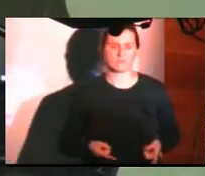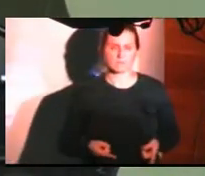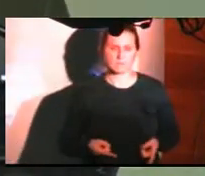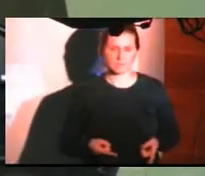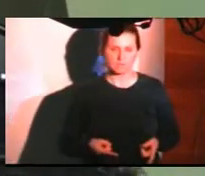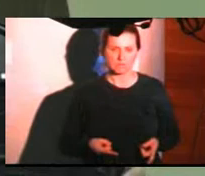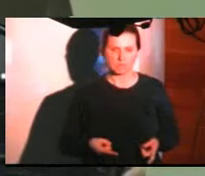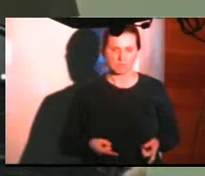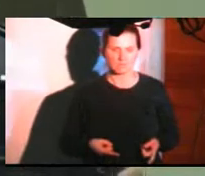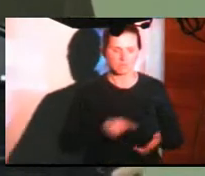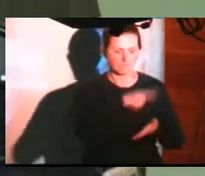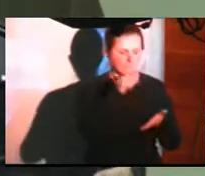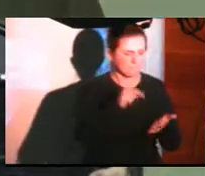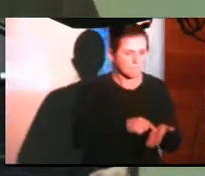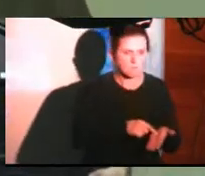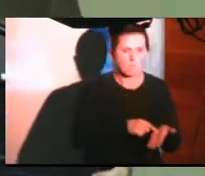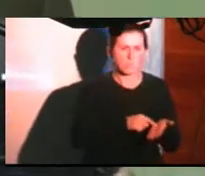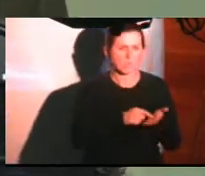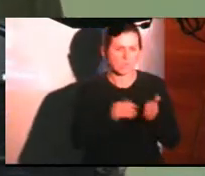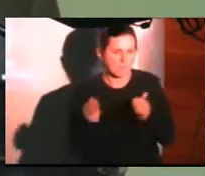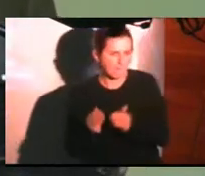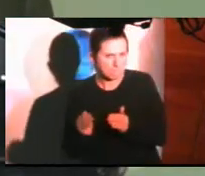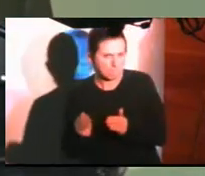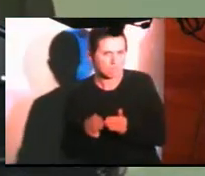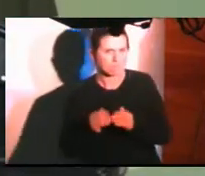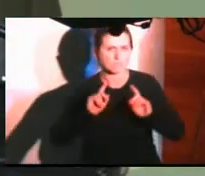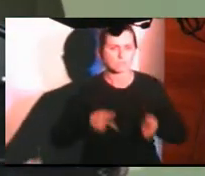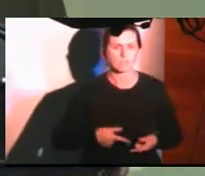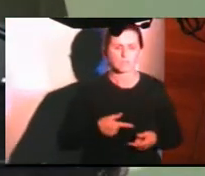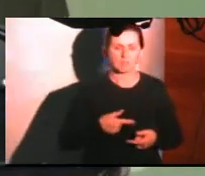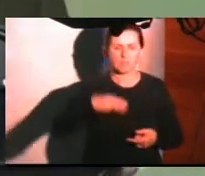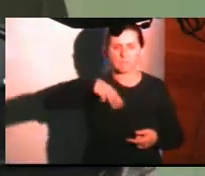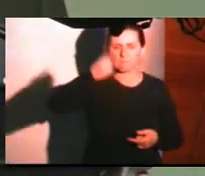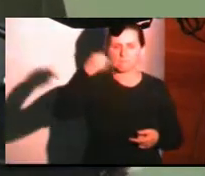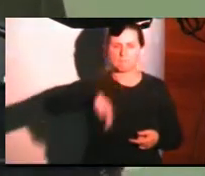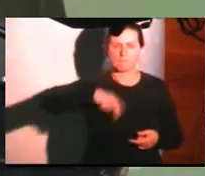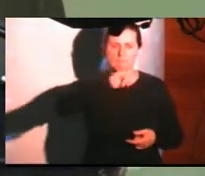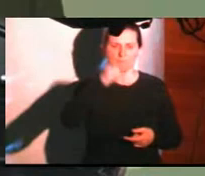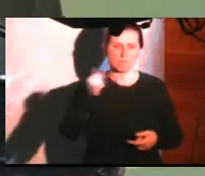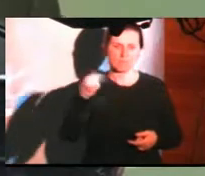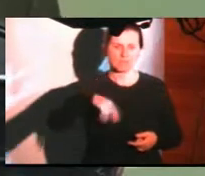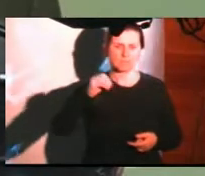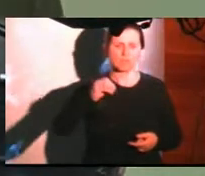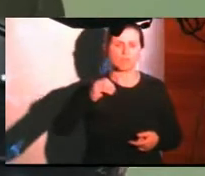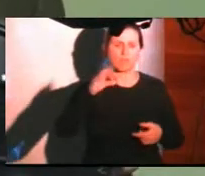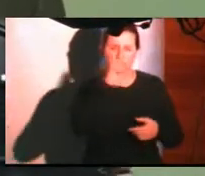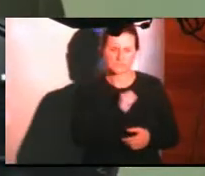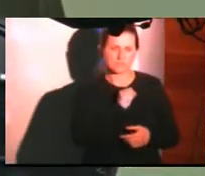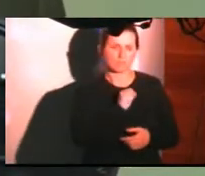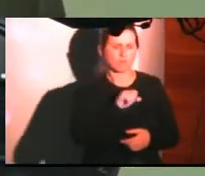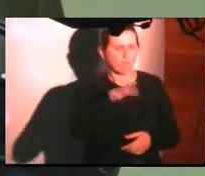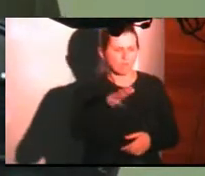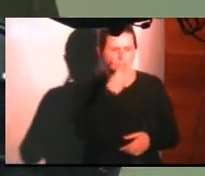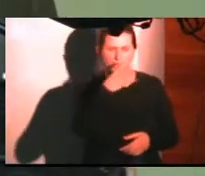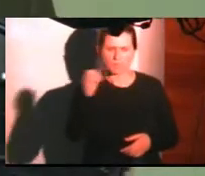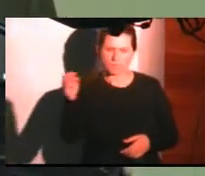también en localidades muy pequeñas, como ahora lo vamos a hacer en Manzano Amargo, una localidad del norte neuquino que tiene alrededor de